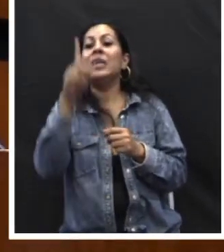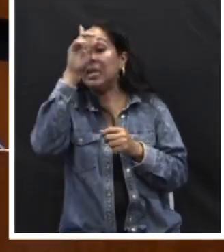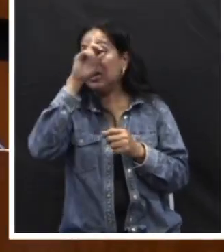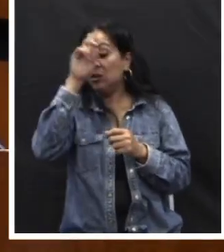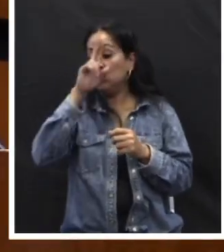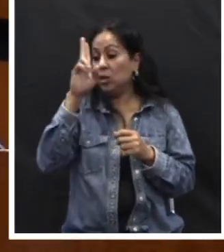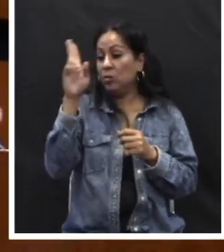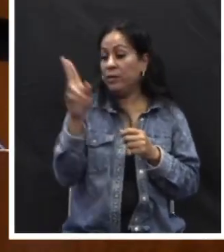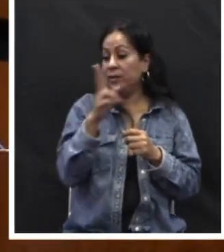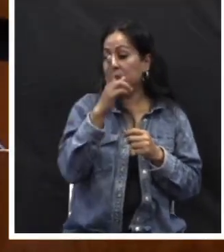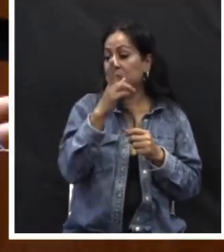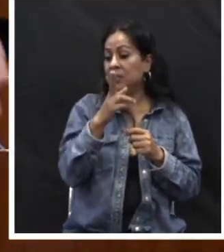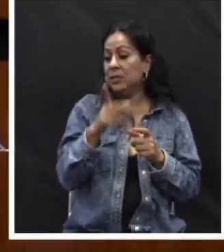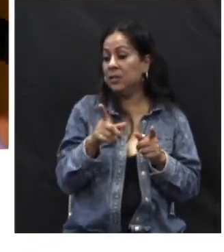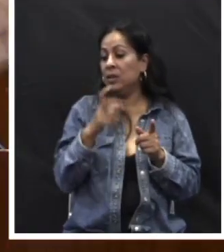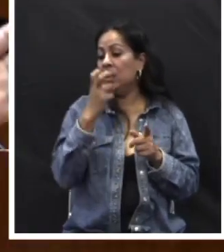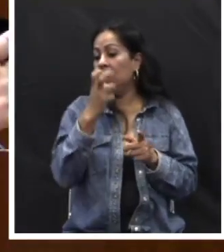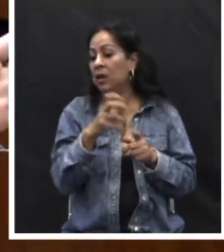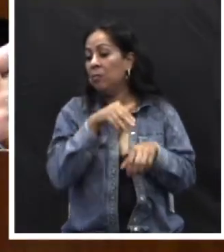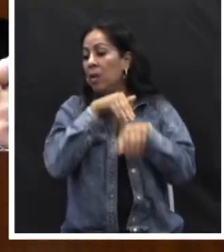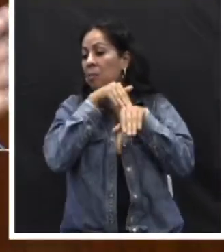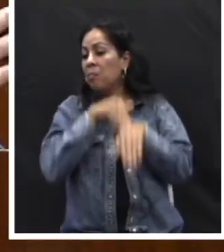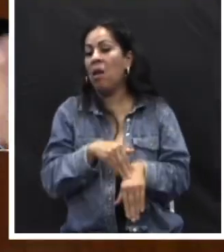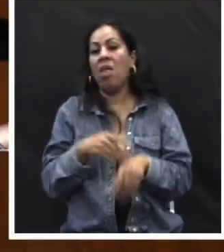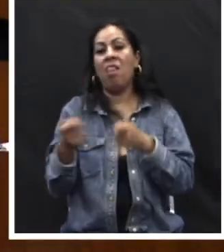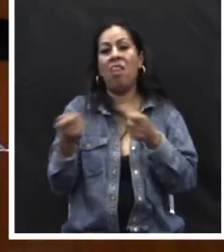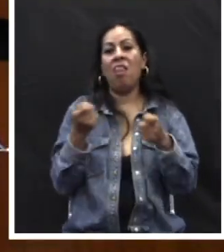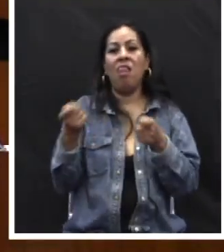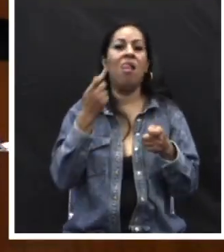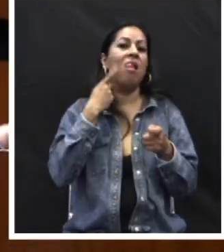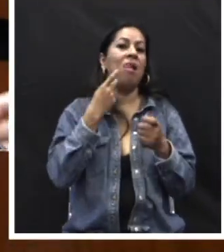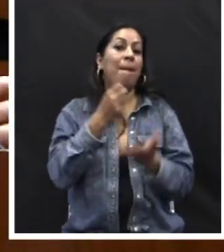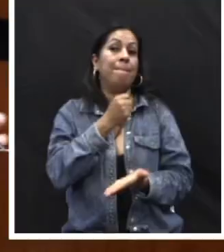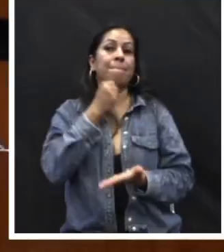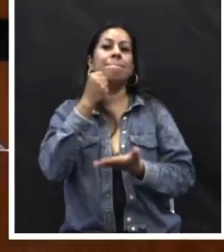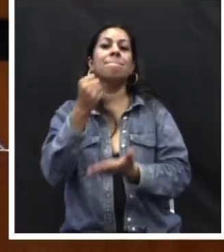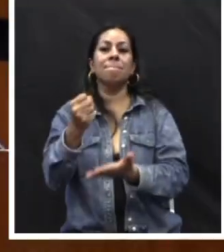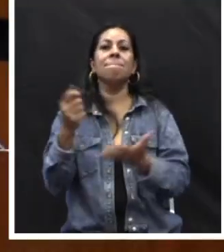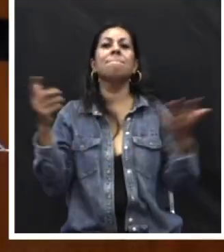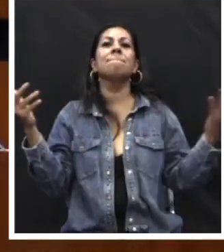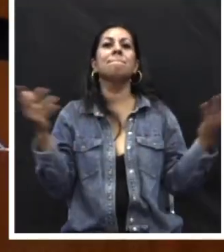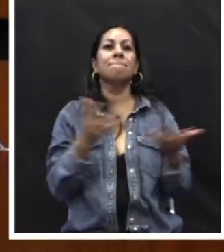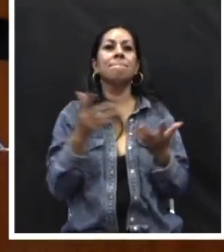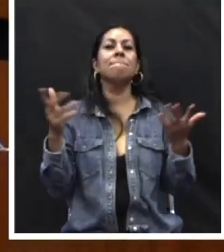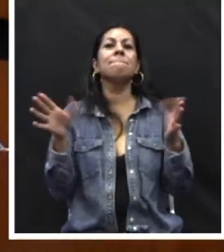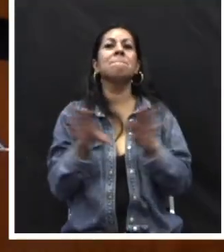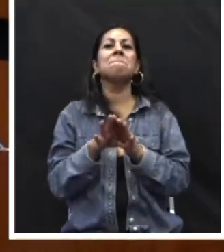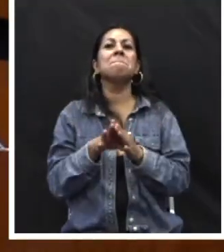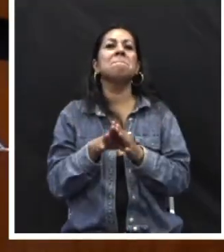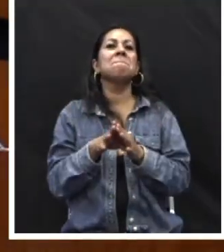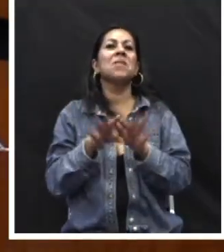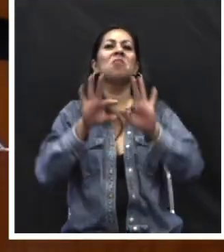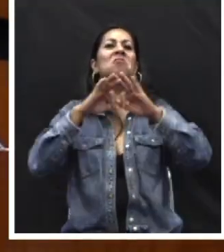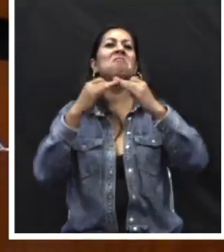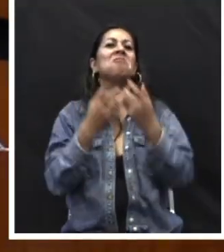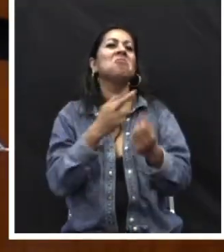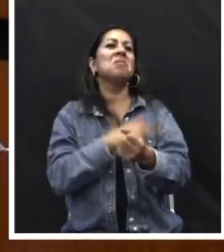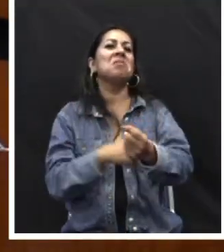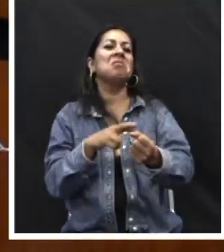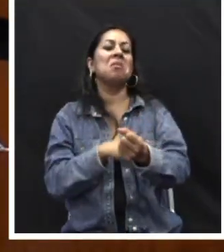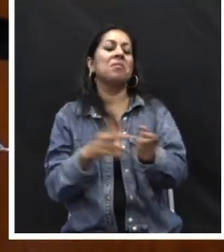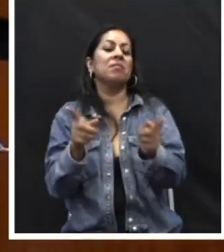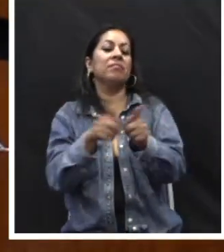Consejo Universitario, sometido a su control político y presupuestal, actuó como simple ventanilla de